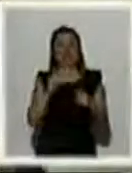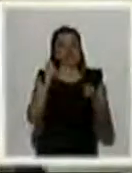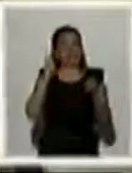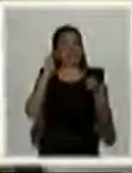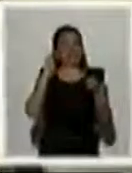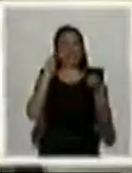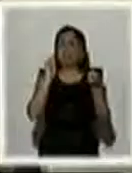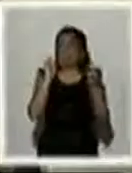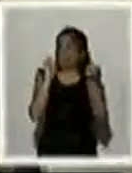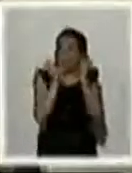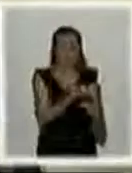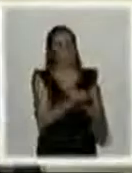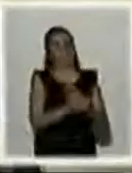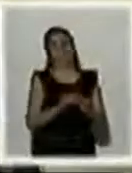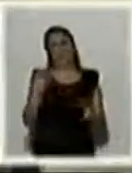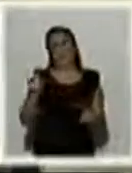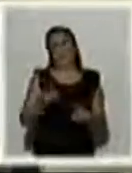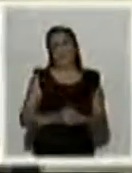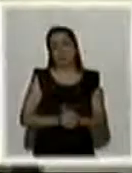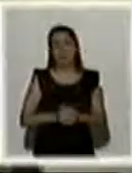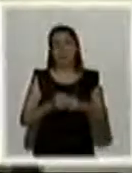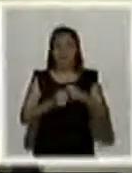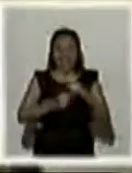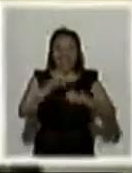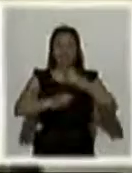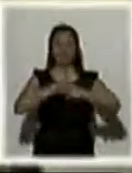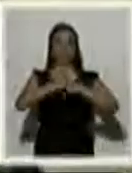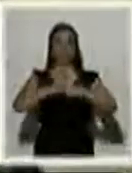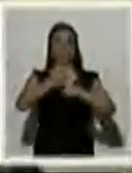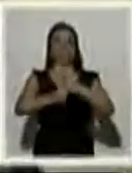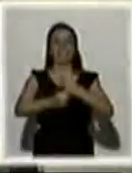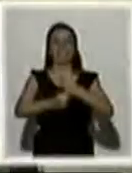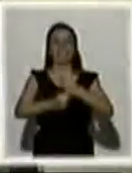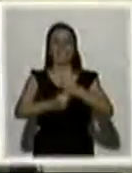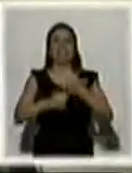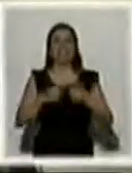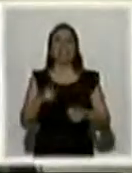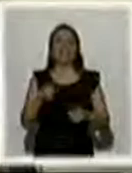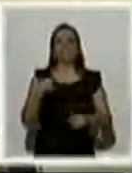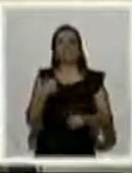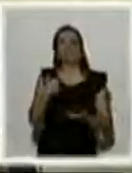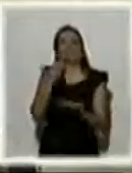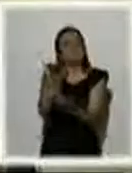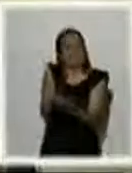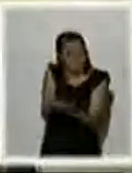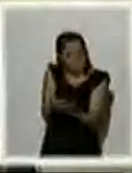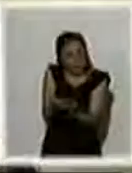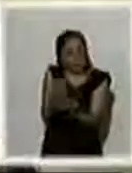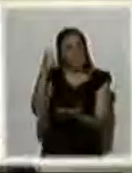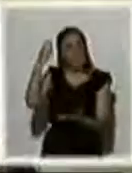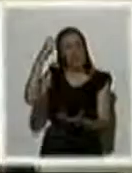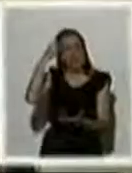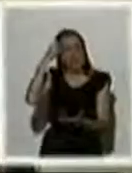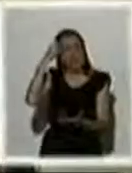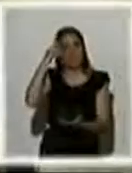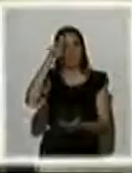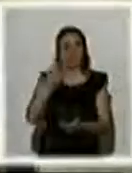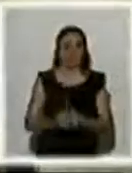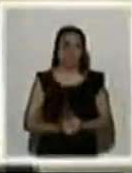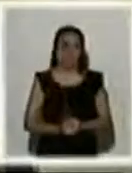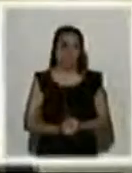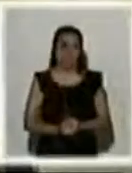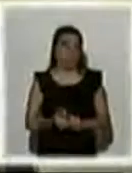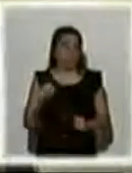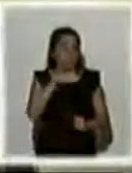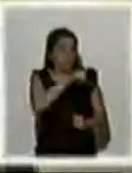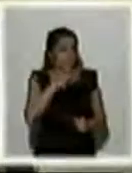para industrializar el país. Esa es mi obsesión en el Congreso de la Nación. Quiero que sepan que todo lo que yo voto en